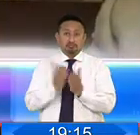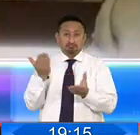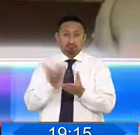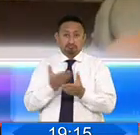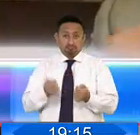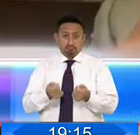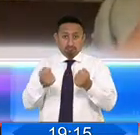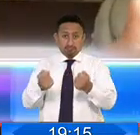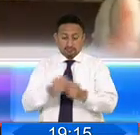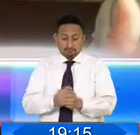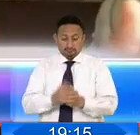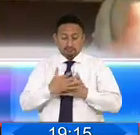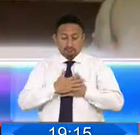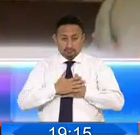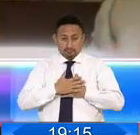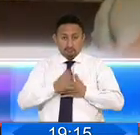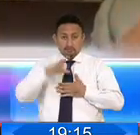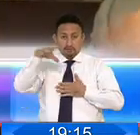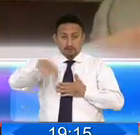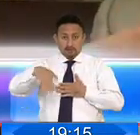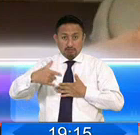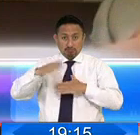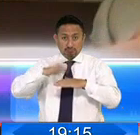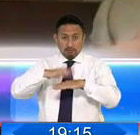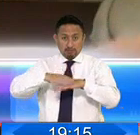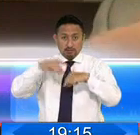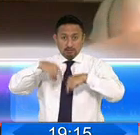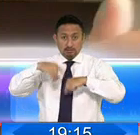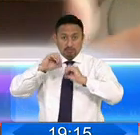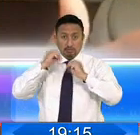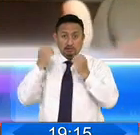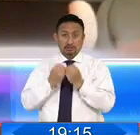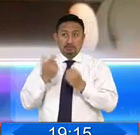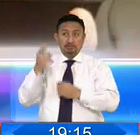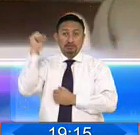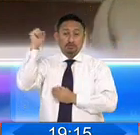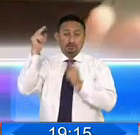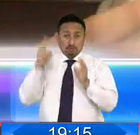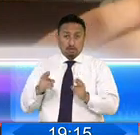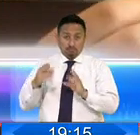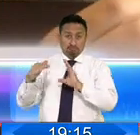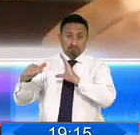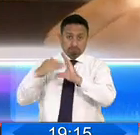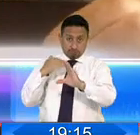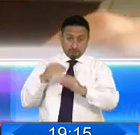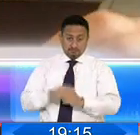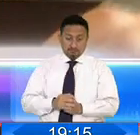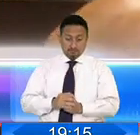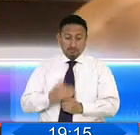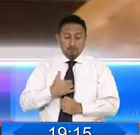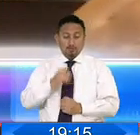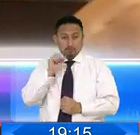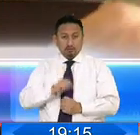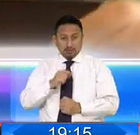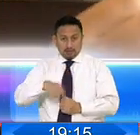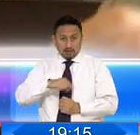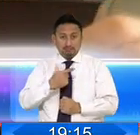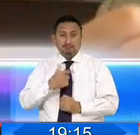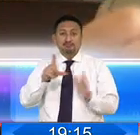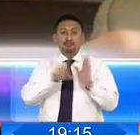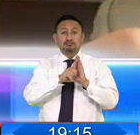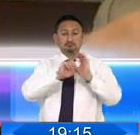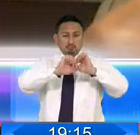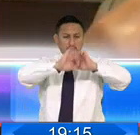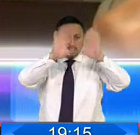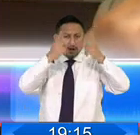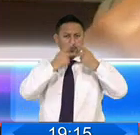como Estado seamos notificados a través de un organismo que defiende los derechos humanos para que podamos aplicar políticas